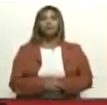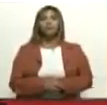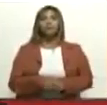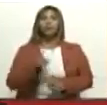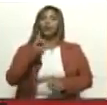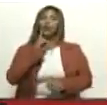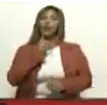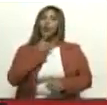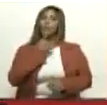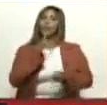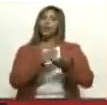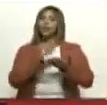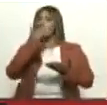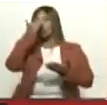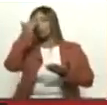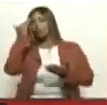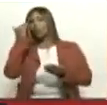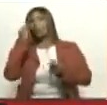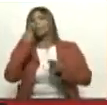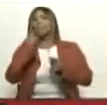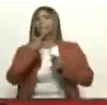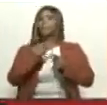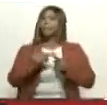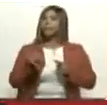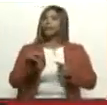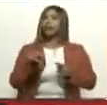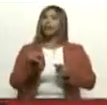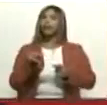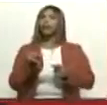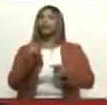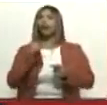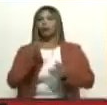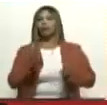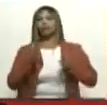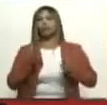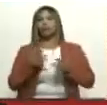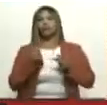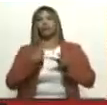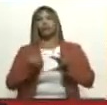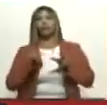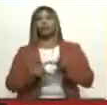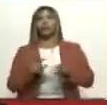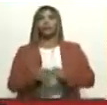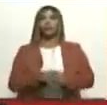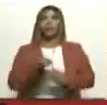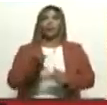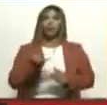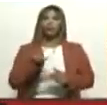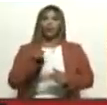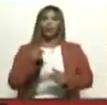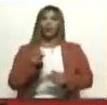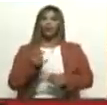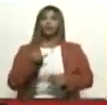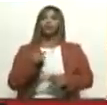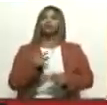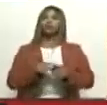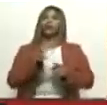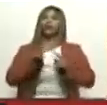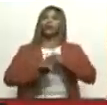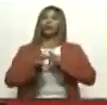me va a disculpar ahora, me va a disculpar ahora Esmeralda. Tenemos también a José Negrón, que tiene